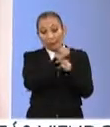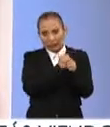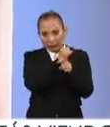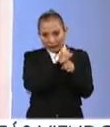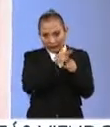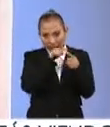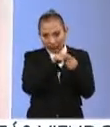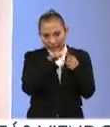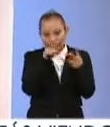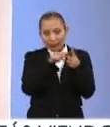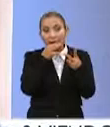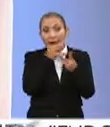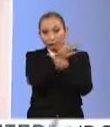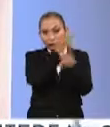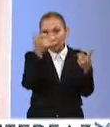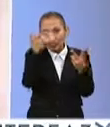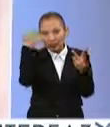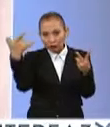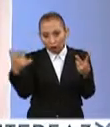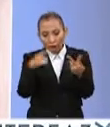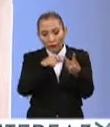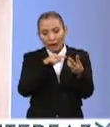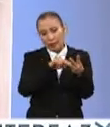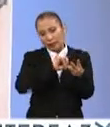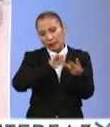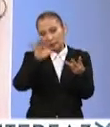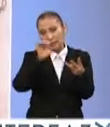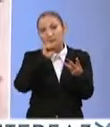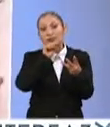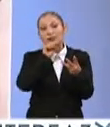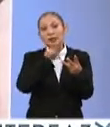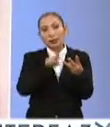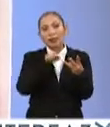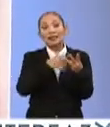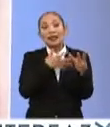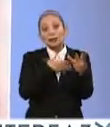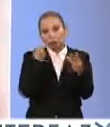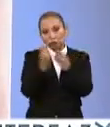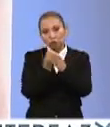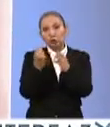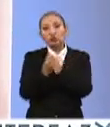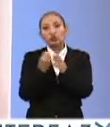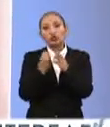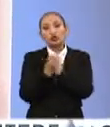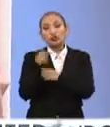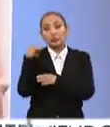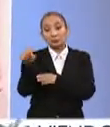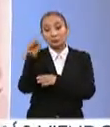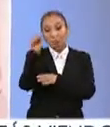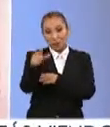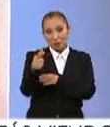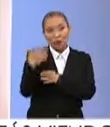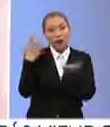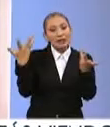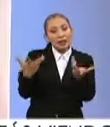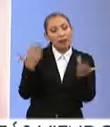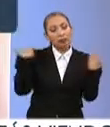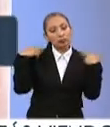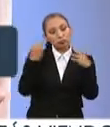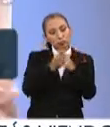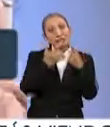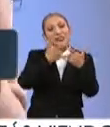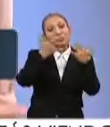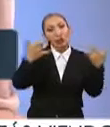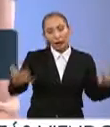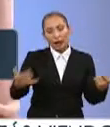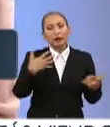investiga, se difunde la historia y desde luego también pues, tenemos cursos mediante los cuales pues, hacemos docencia de la